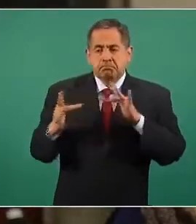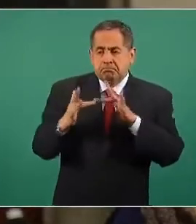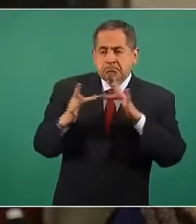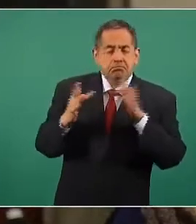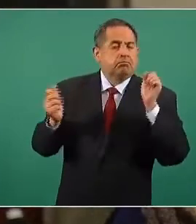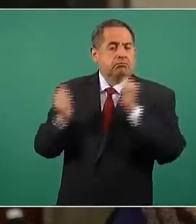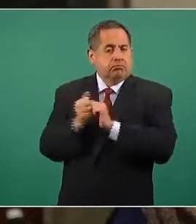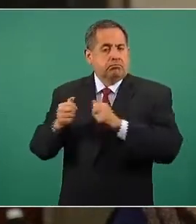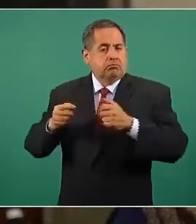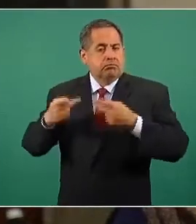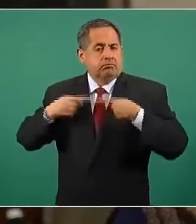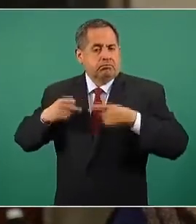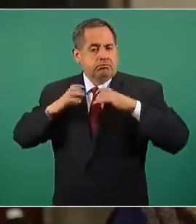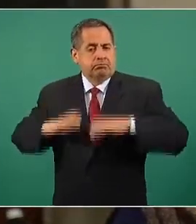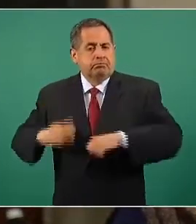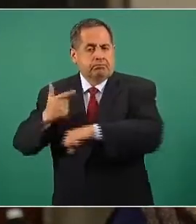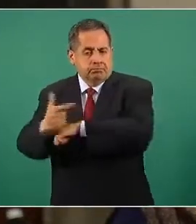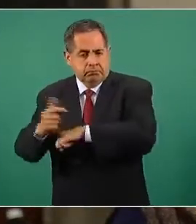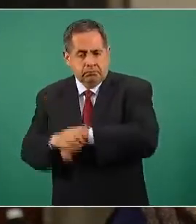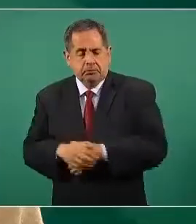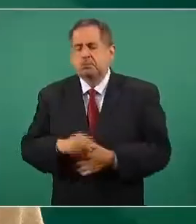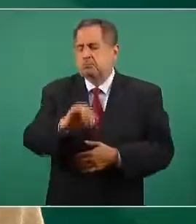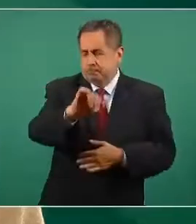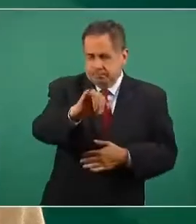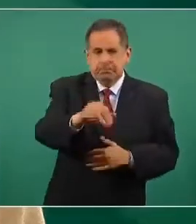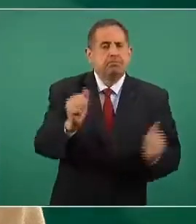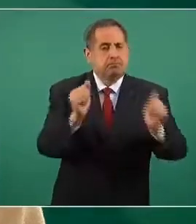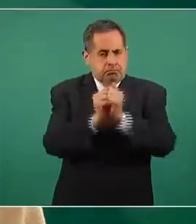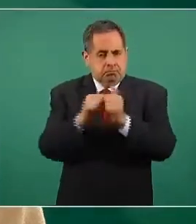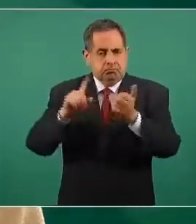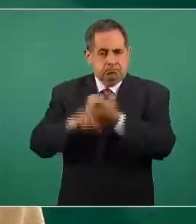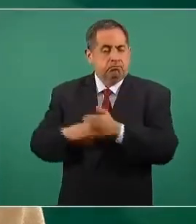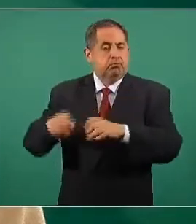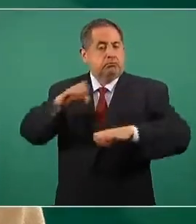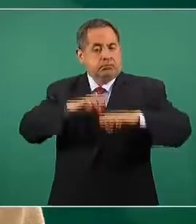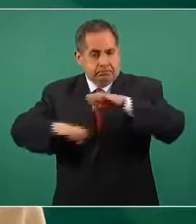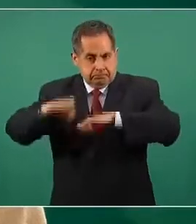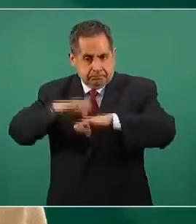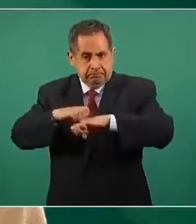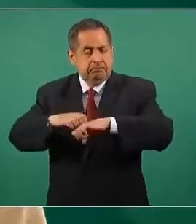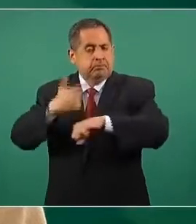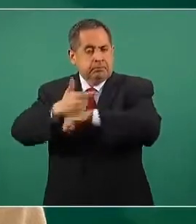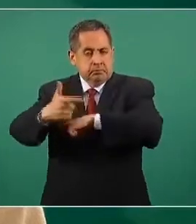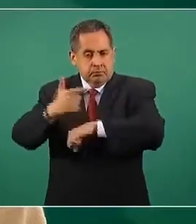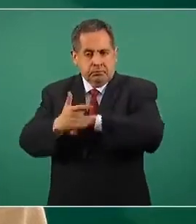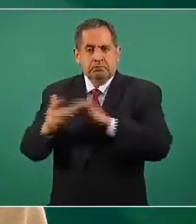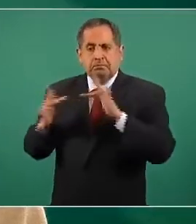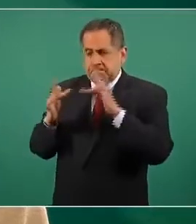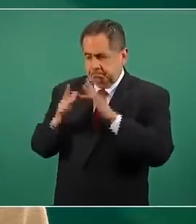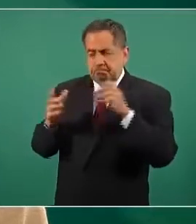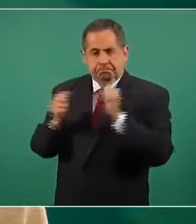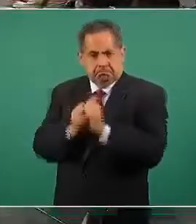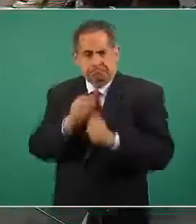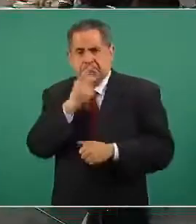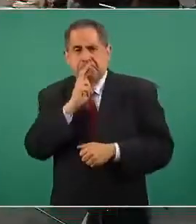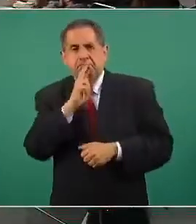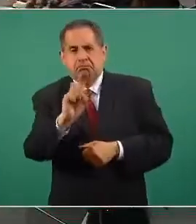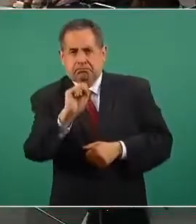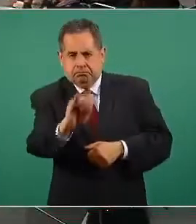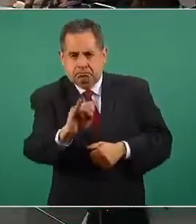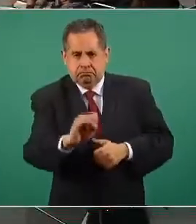los cuerpos que ya han sido identificados? A través de las autoridades guatemaltecas y de la Embajada de Guatemala, la respuesta es sí. Muchas gracias,